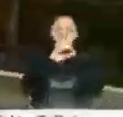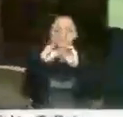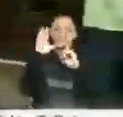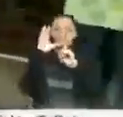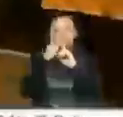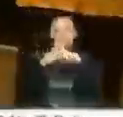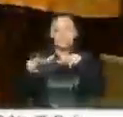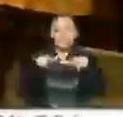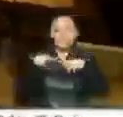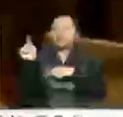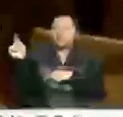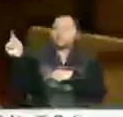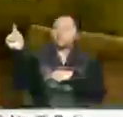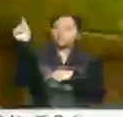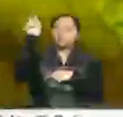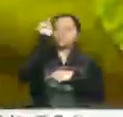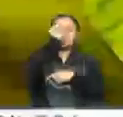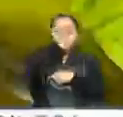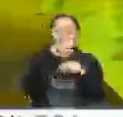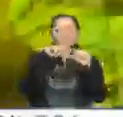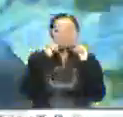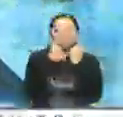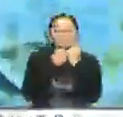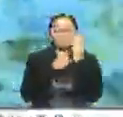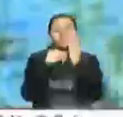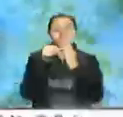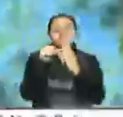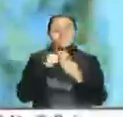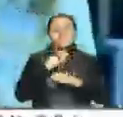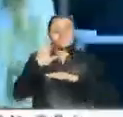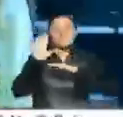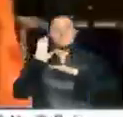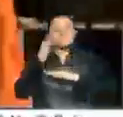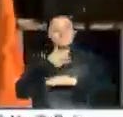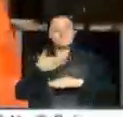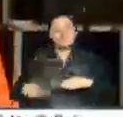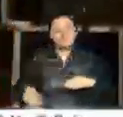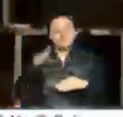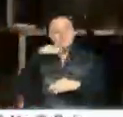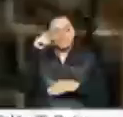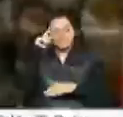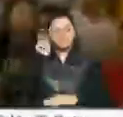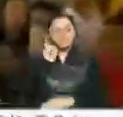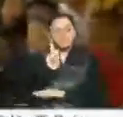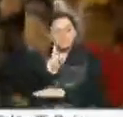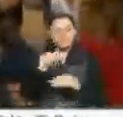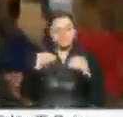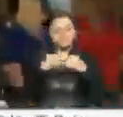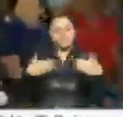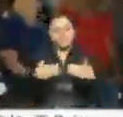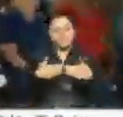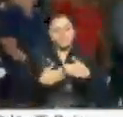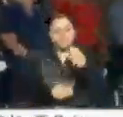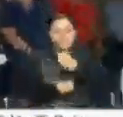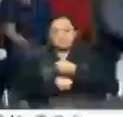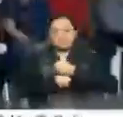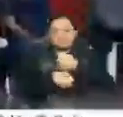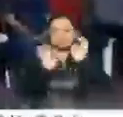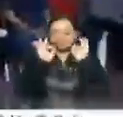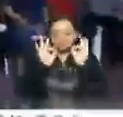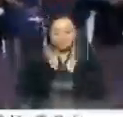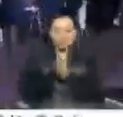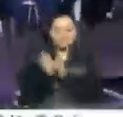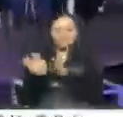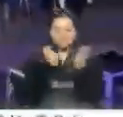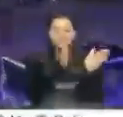que se realizan los gabinetes itinerantes con el presidente de la República, Rafael Correa, y su equipo de trabajo. Estos